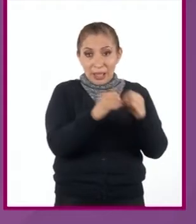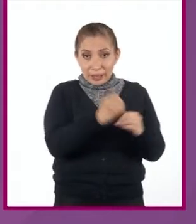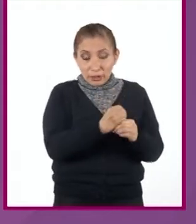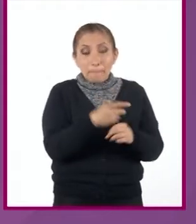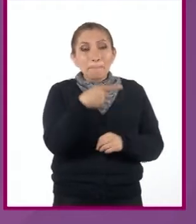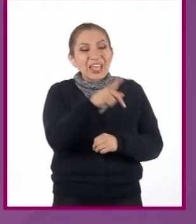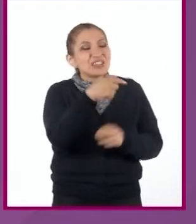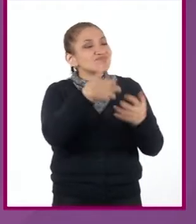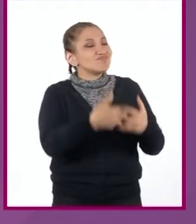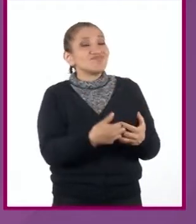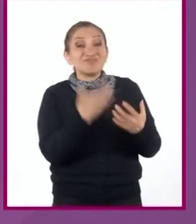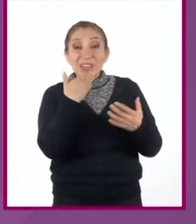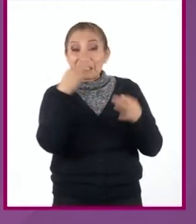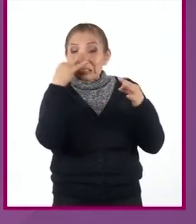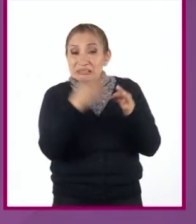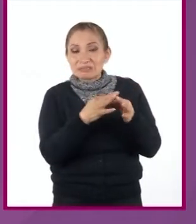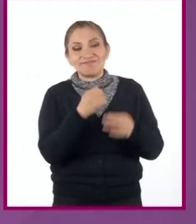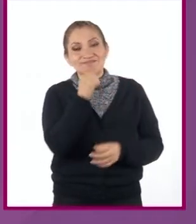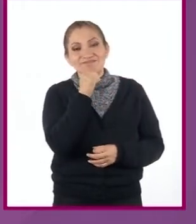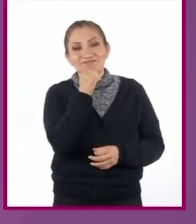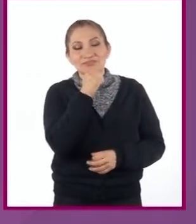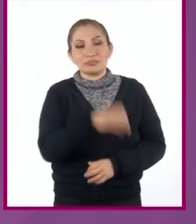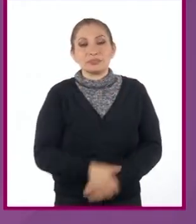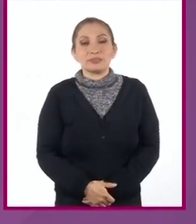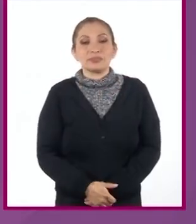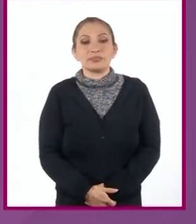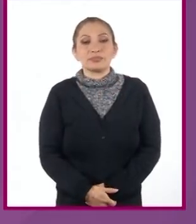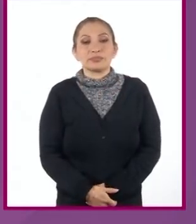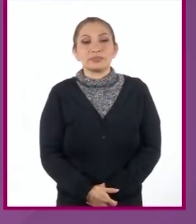pero este aparato no era preciso.